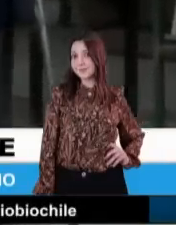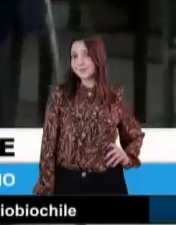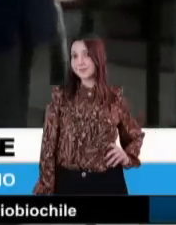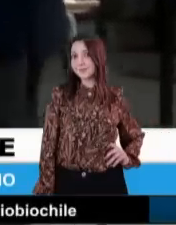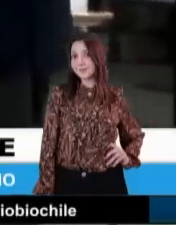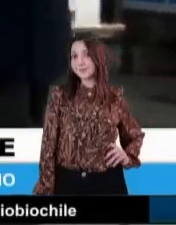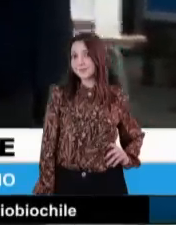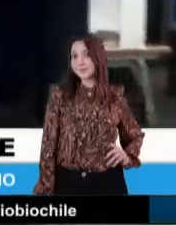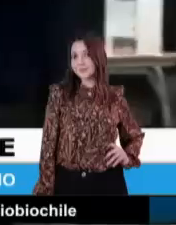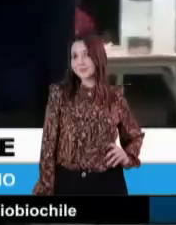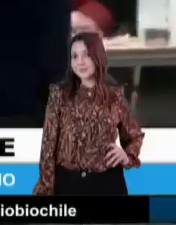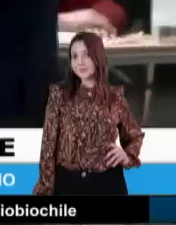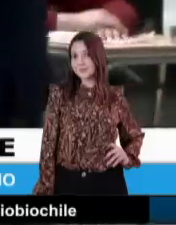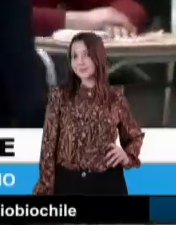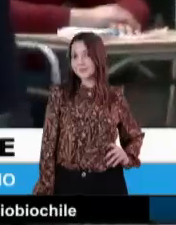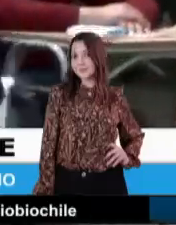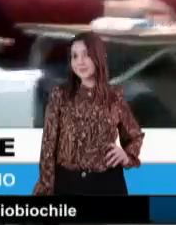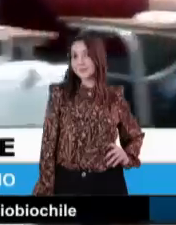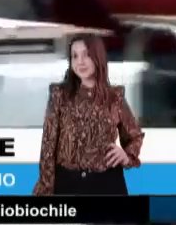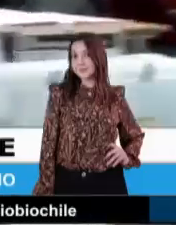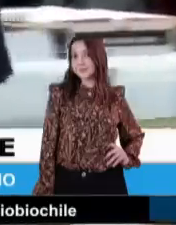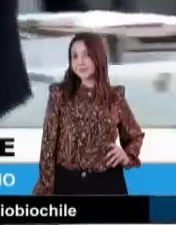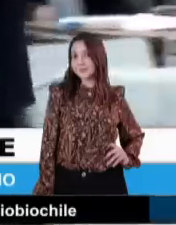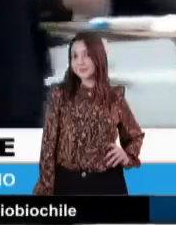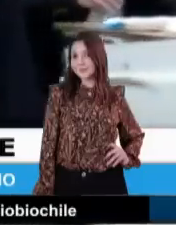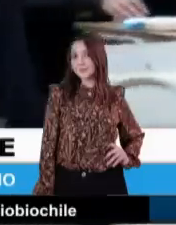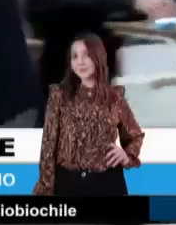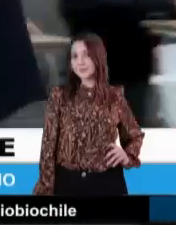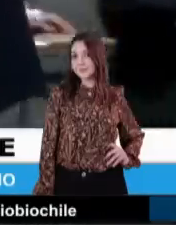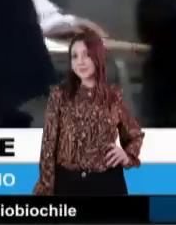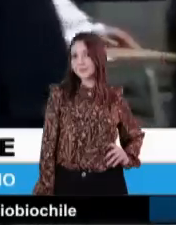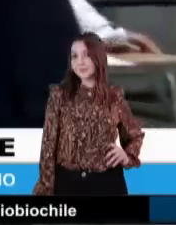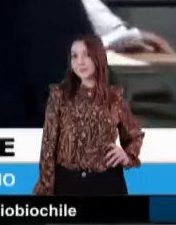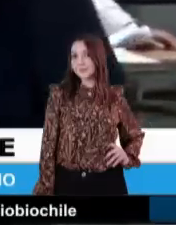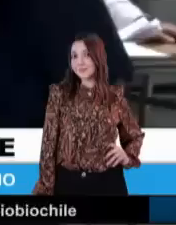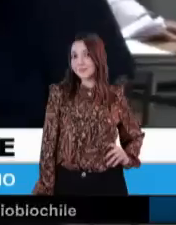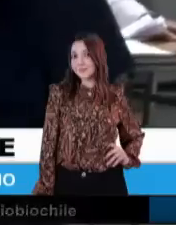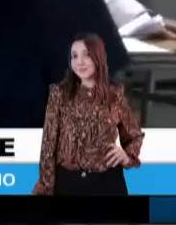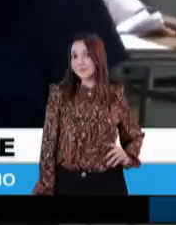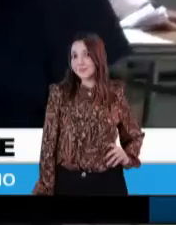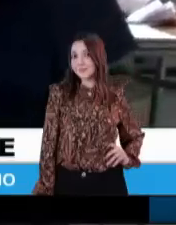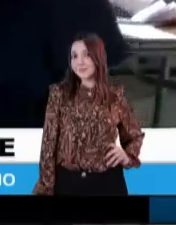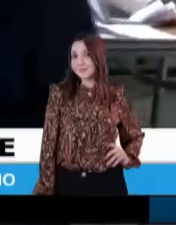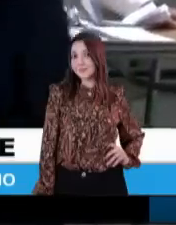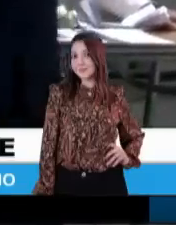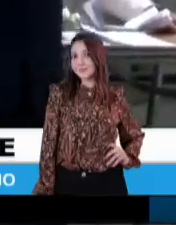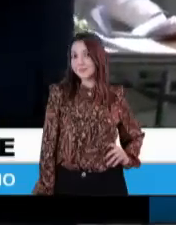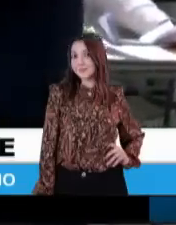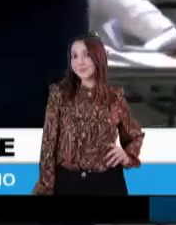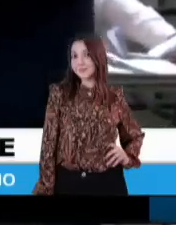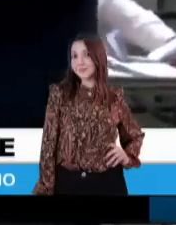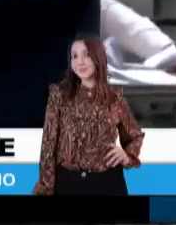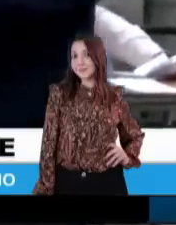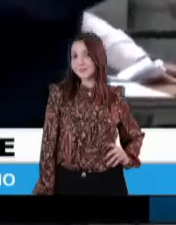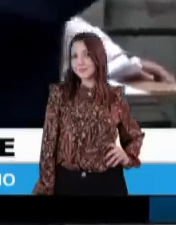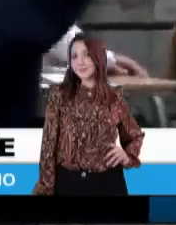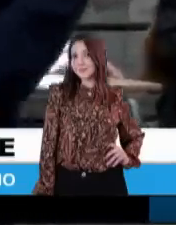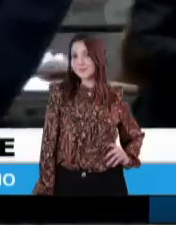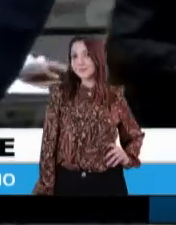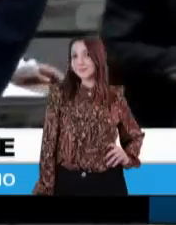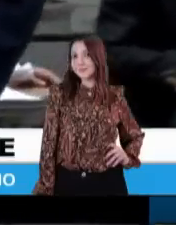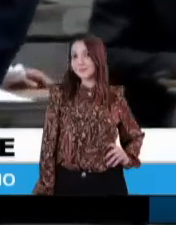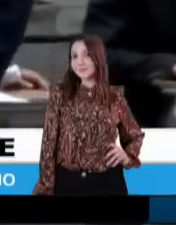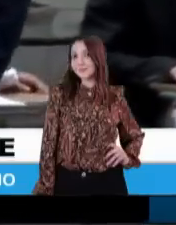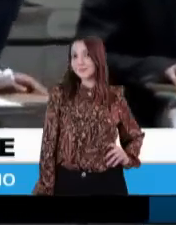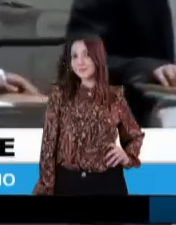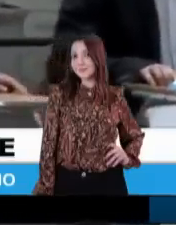convención constitucional. Pero ojo con lo que dice en la primera página de esta declaración pública, que quizás es un poco más